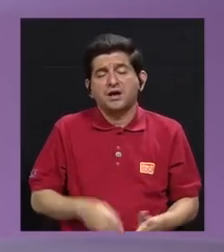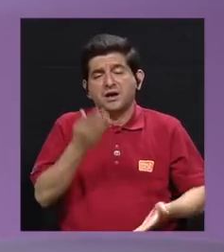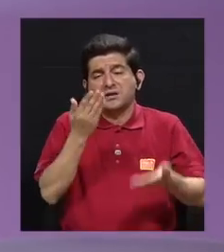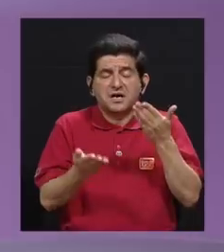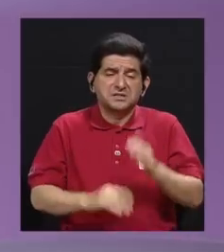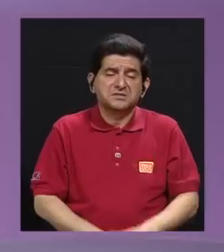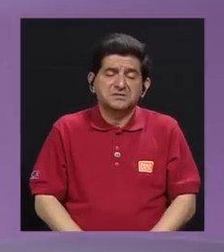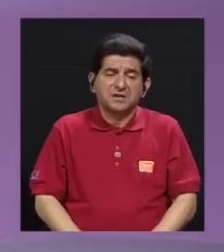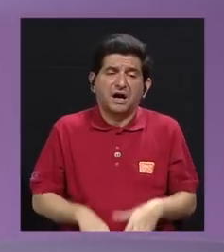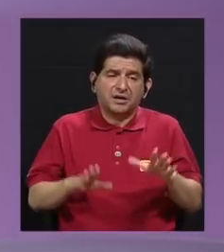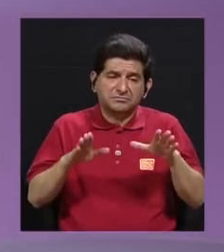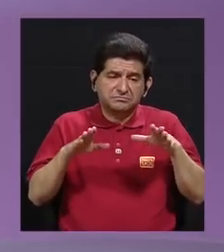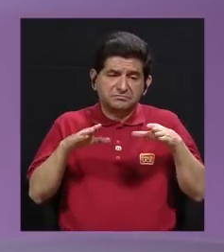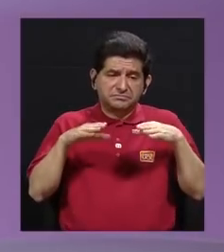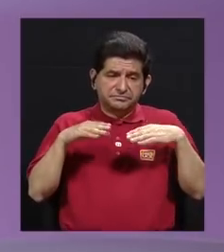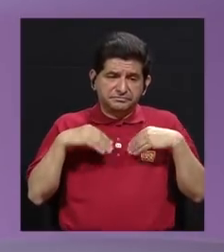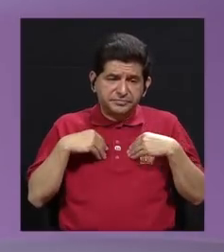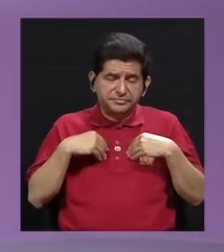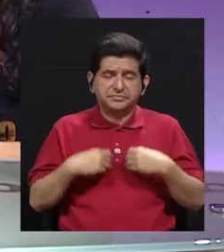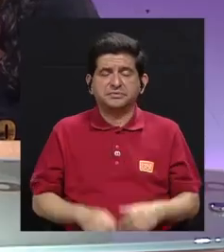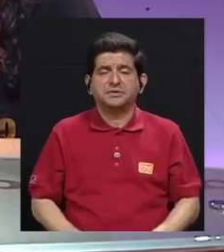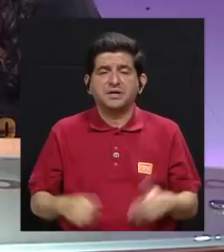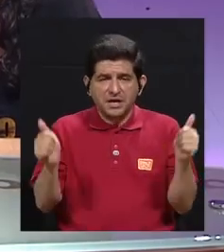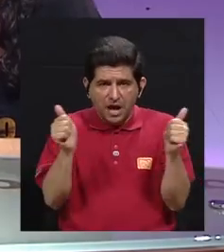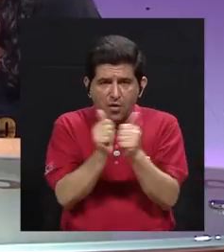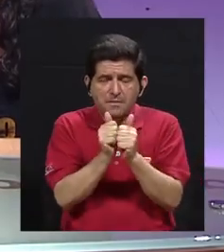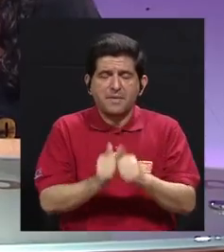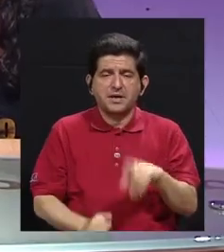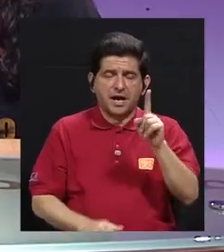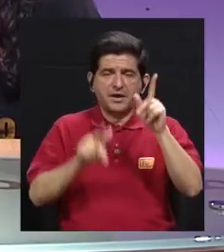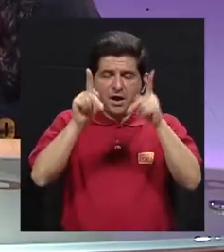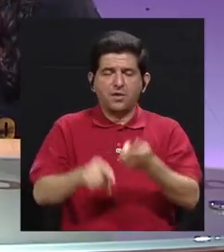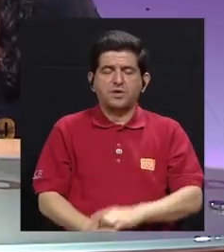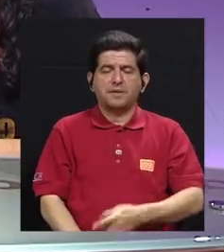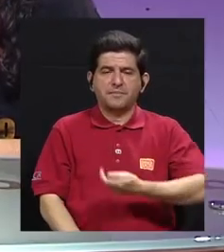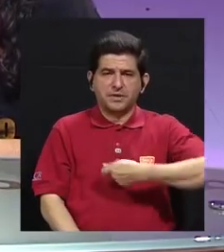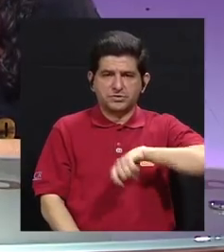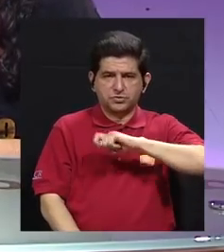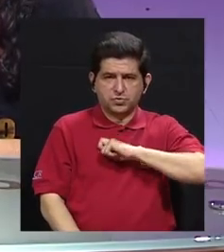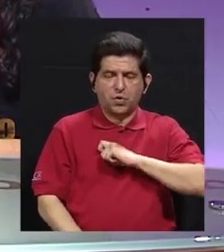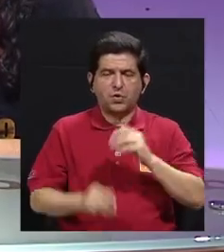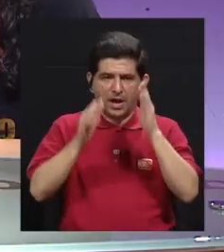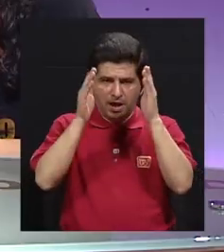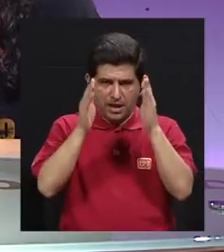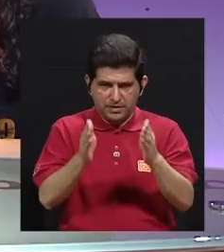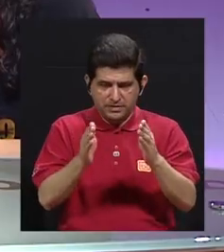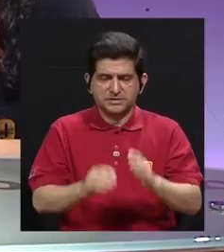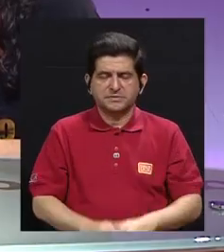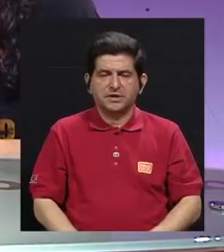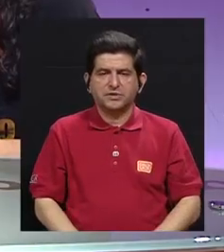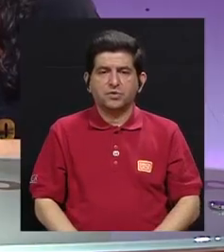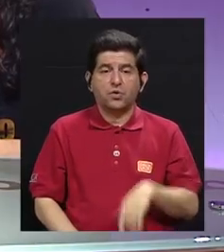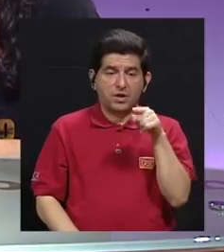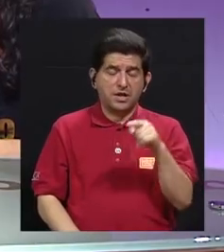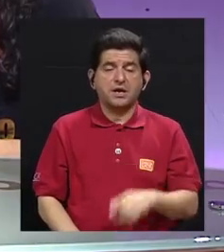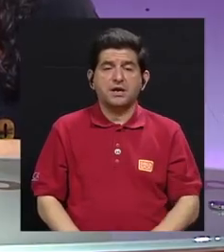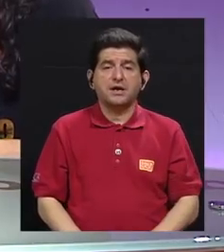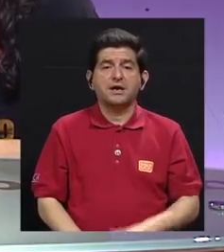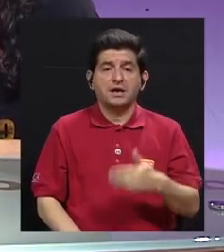se han amancebado, digamos, con un español y han tenido una prole